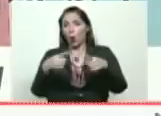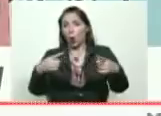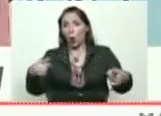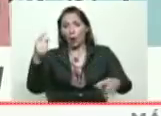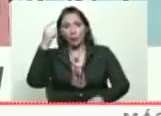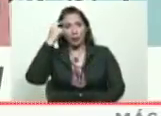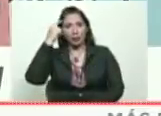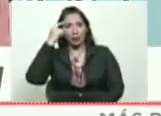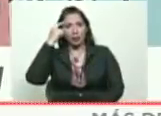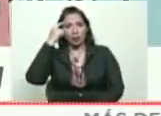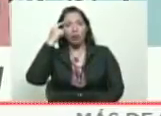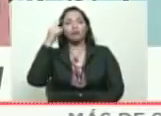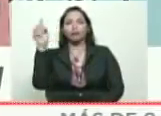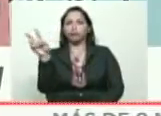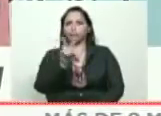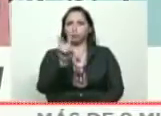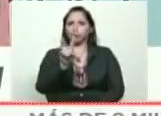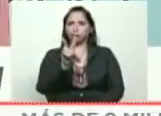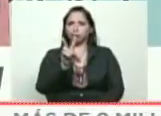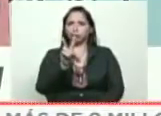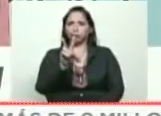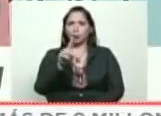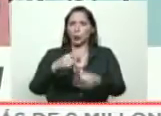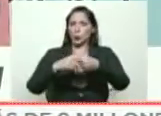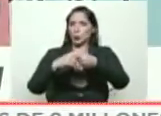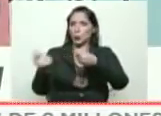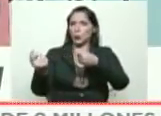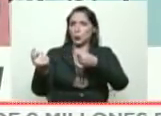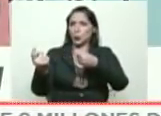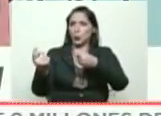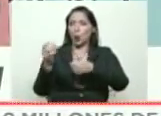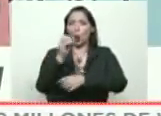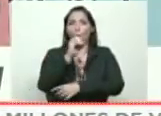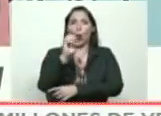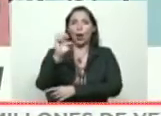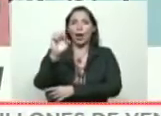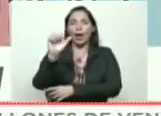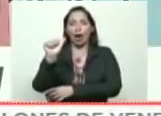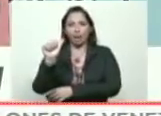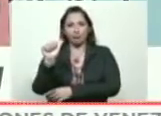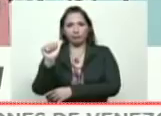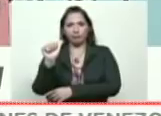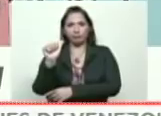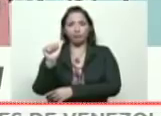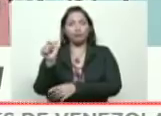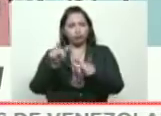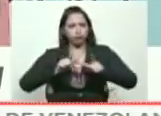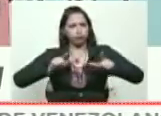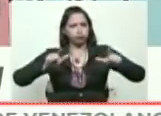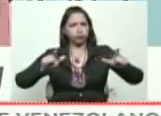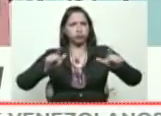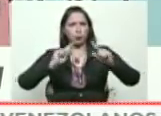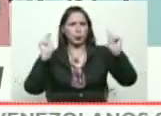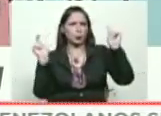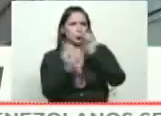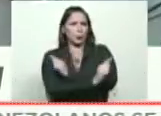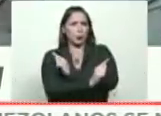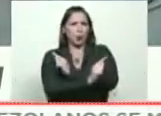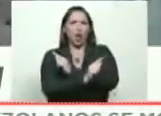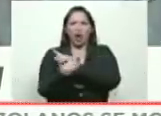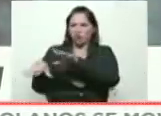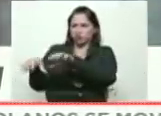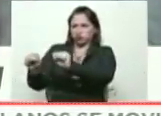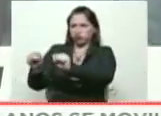límite para que Venezuela definitivamente salga de la Organización de Estados Americanos. Un espacio que se convirtió en un espacio de